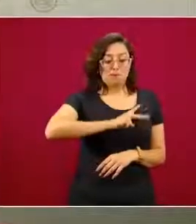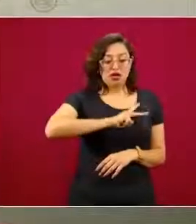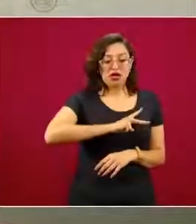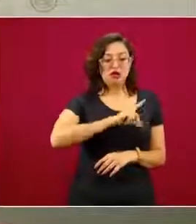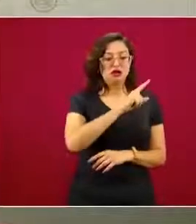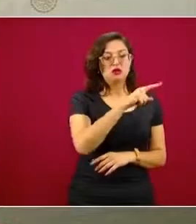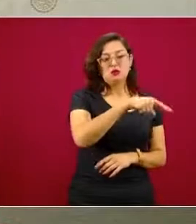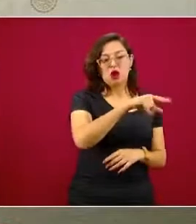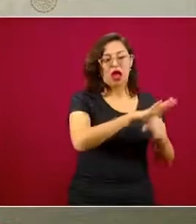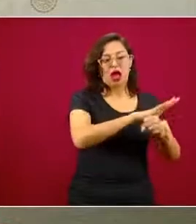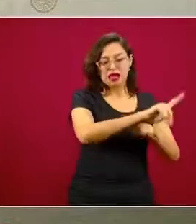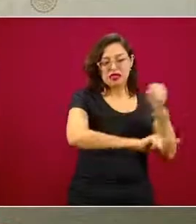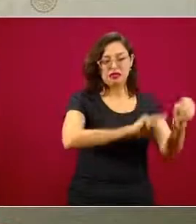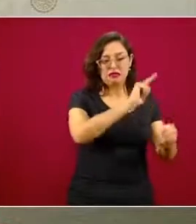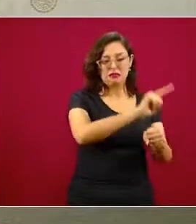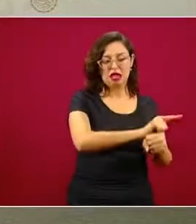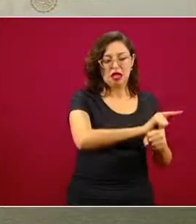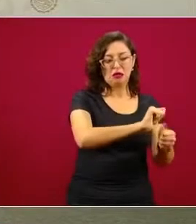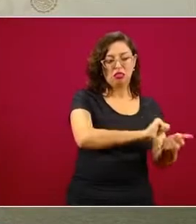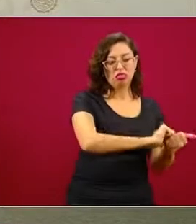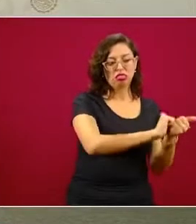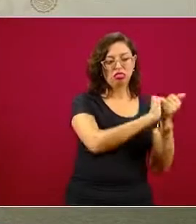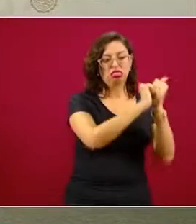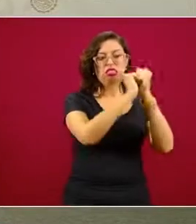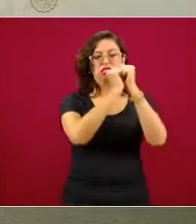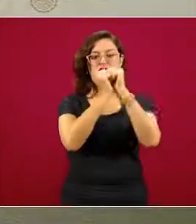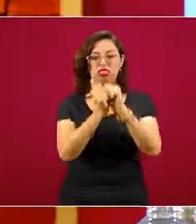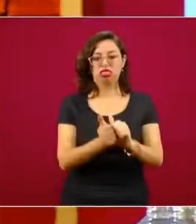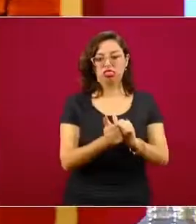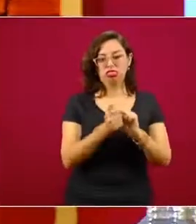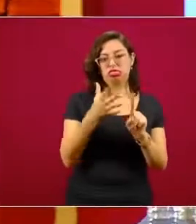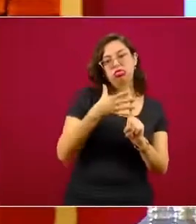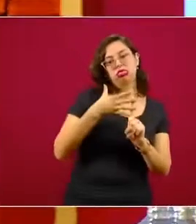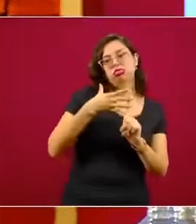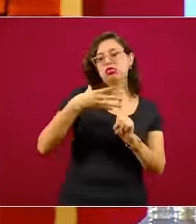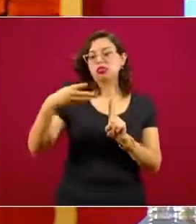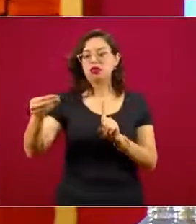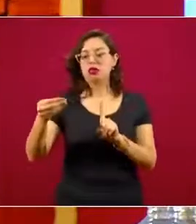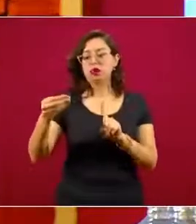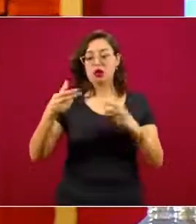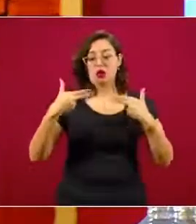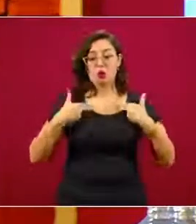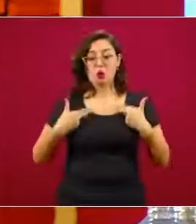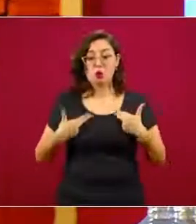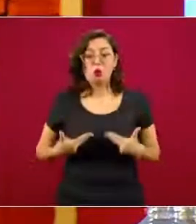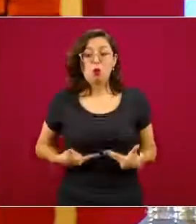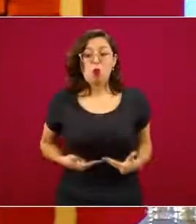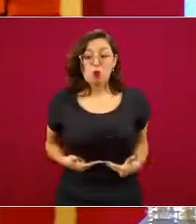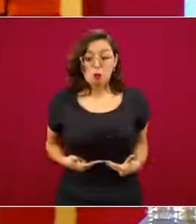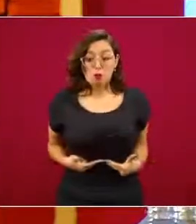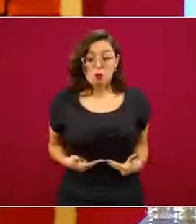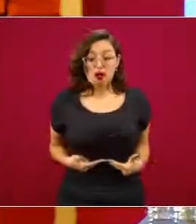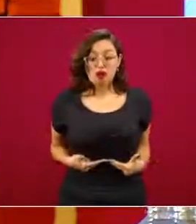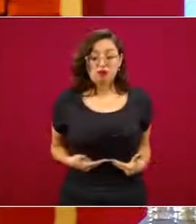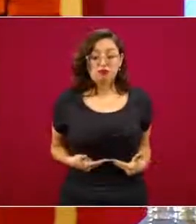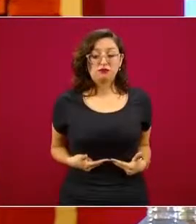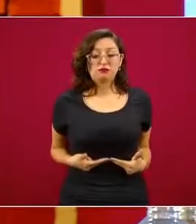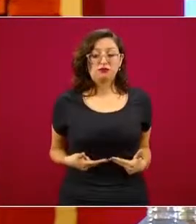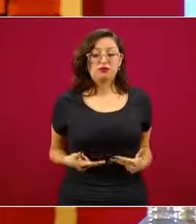endémico en poblaciones animales silvestres y de ahí, producto de una mutación que le